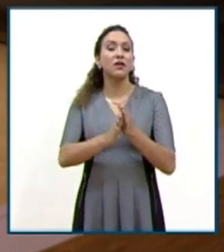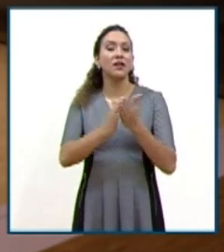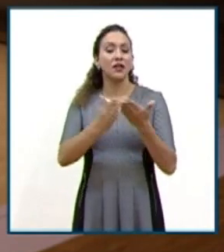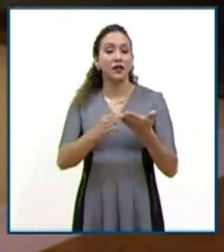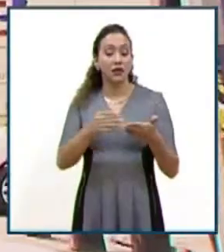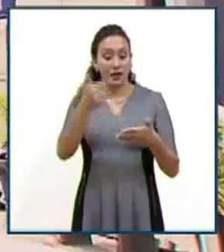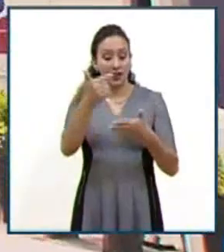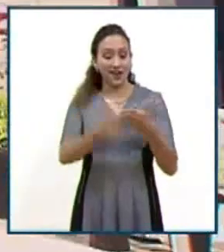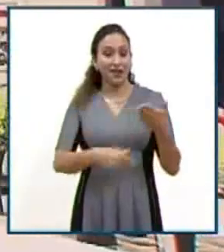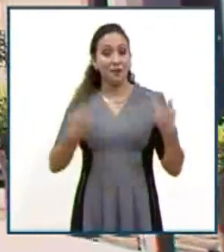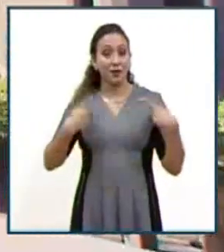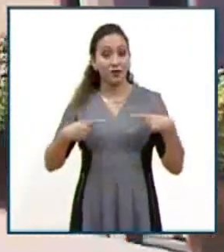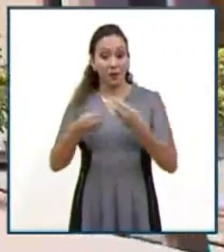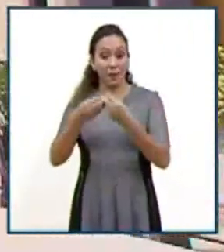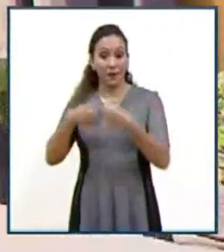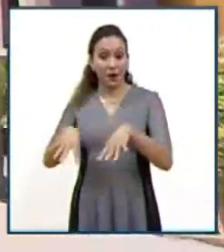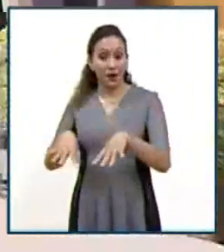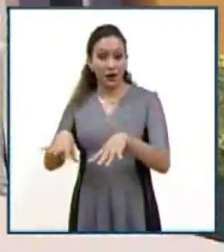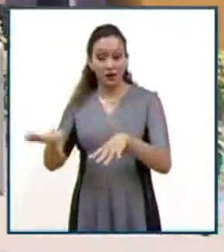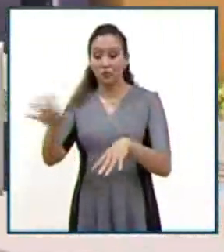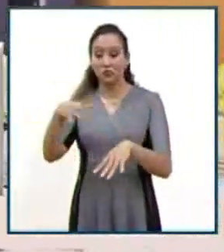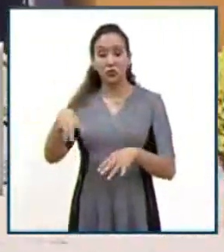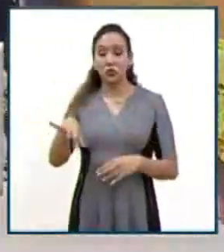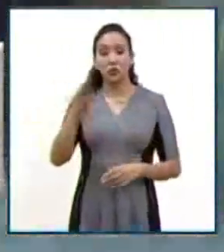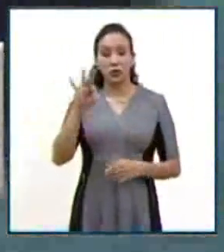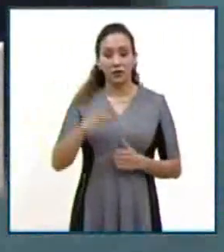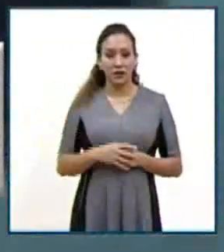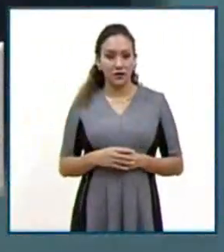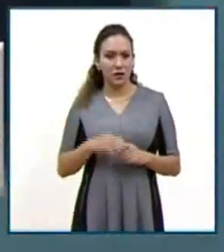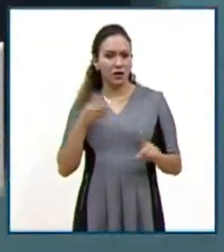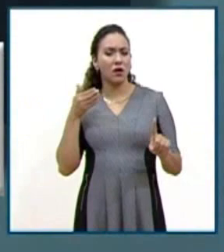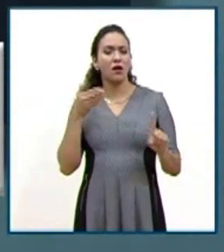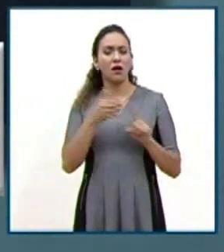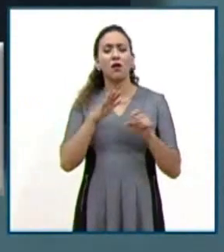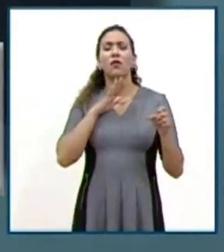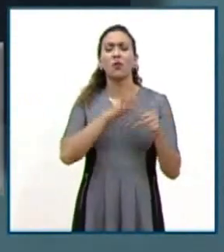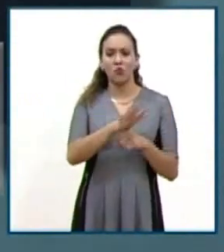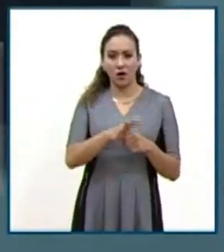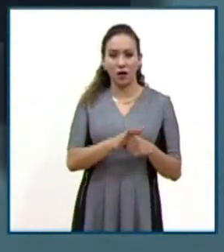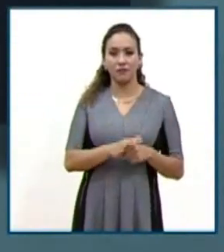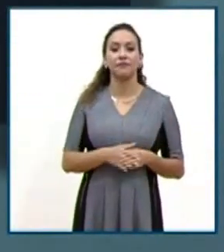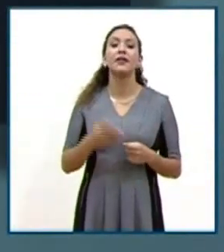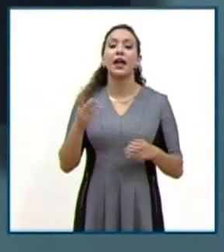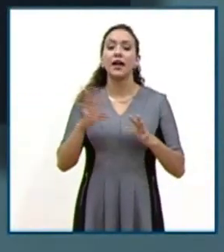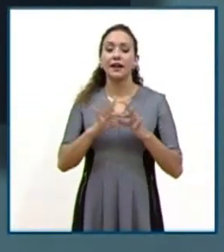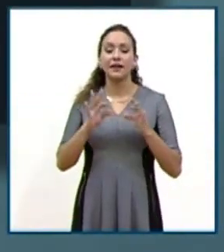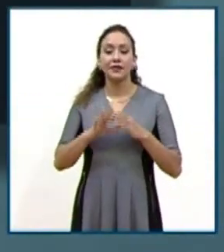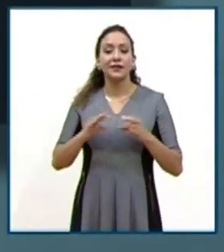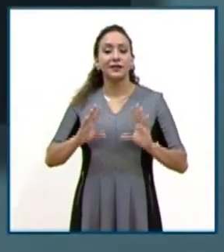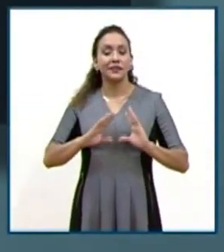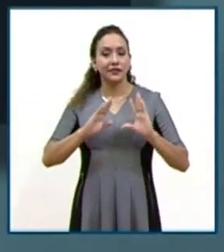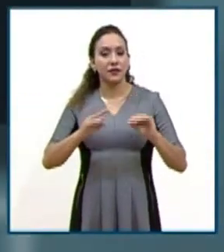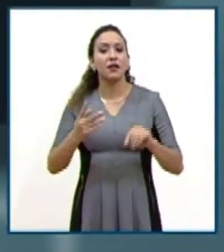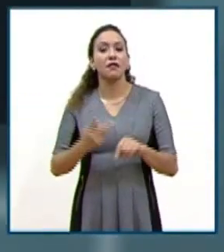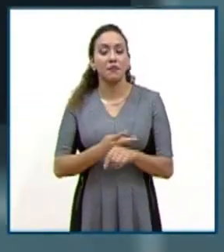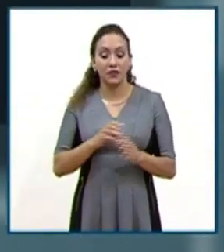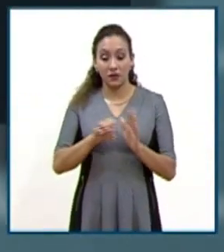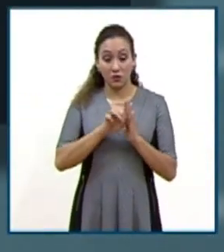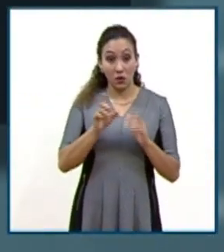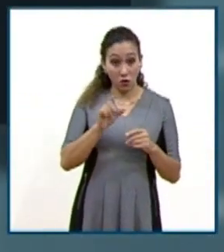limitaba las facultades del Tribunal Electoral porque solo podría revocar o confirmar el acto impugnado, pero impedía que lo